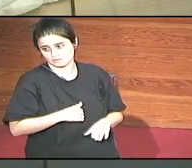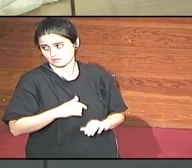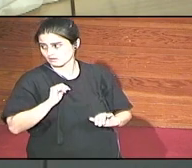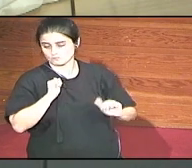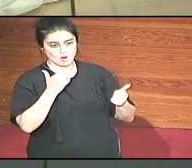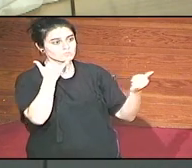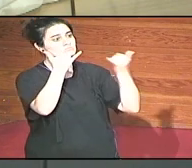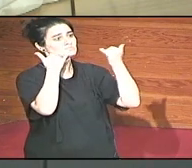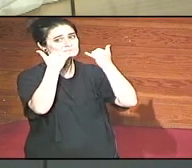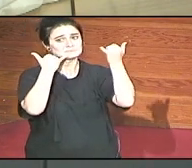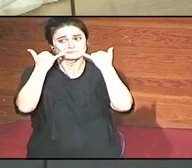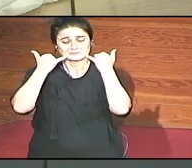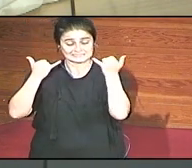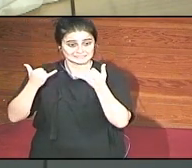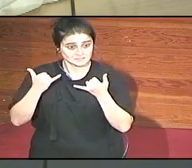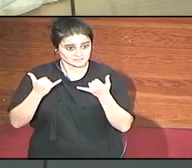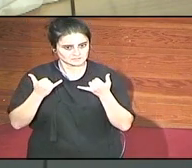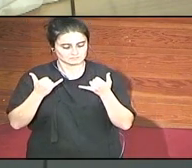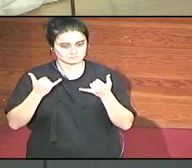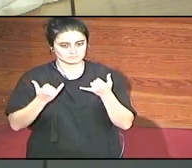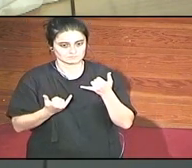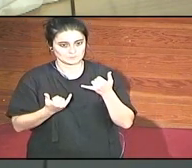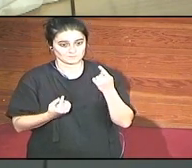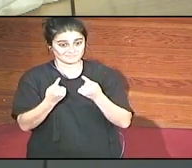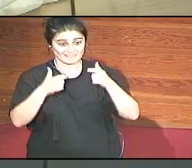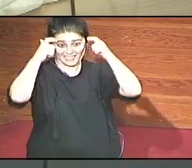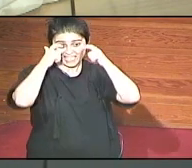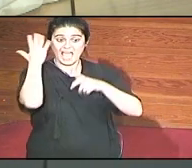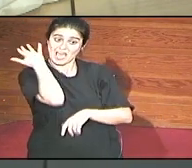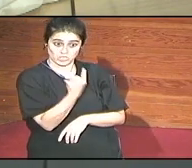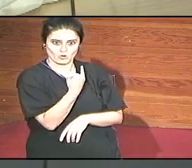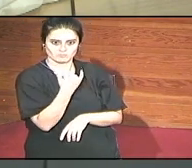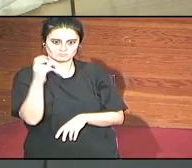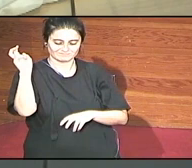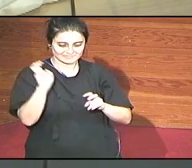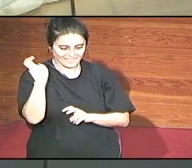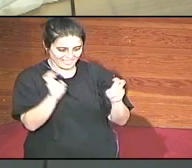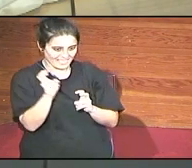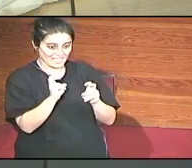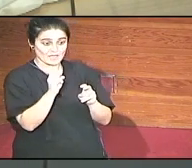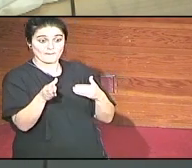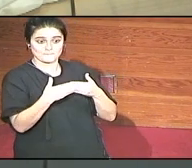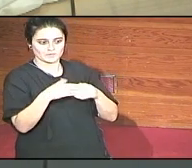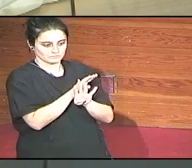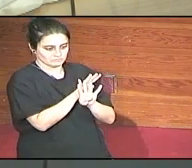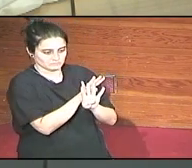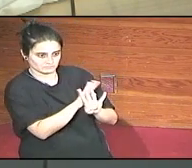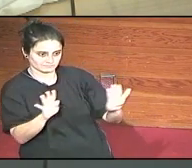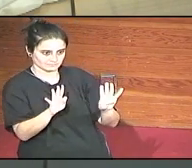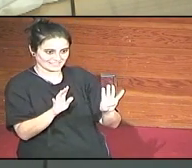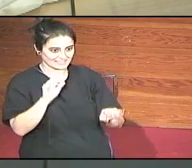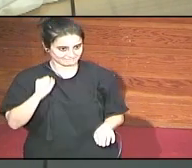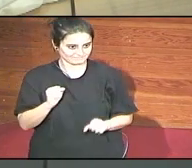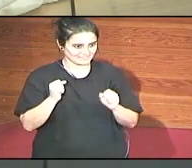llamadas a la desesperada y consiguió que unos cascos azules enviarán a gente a tiempo para que se pusieran en la puerta y evitar evitar la matanza